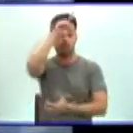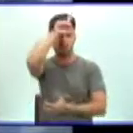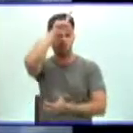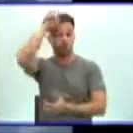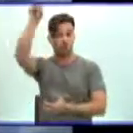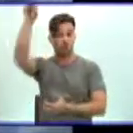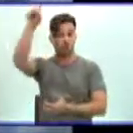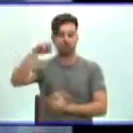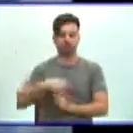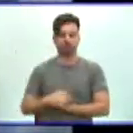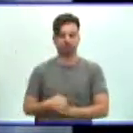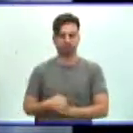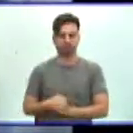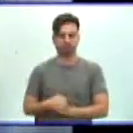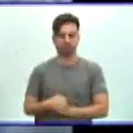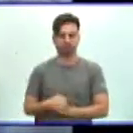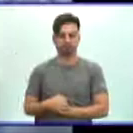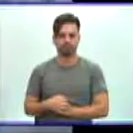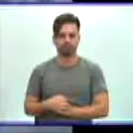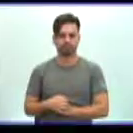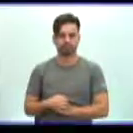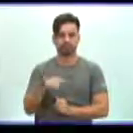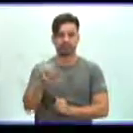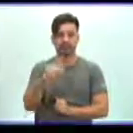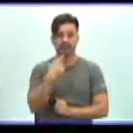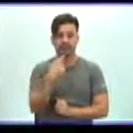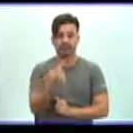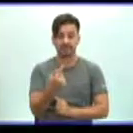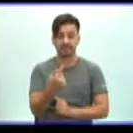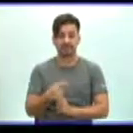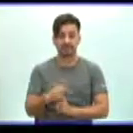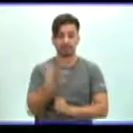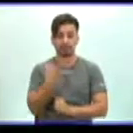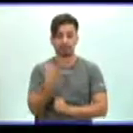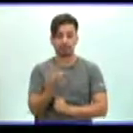si no te gusta el clima, espera un minuto, ya cambiará.